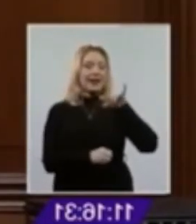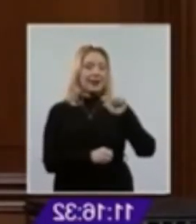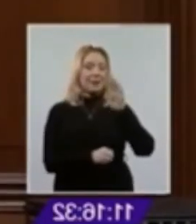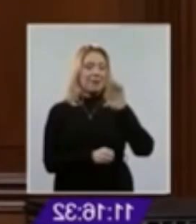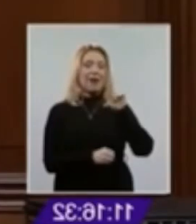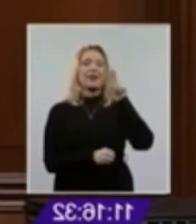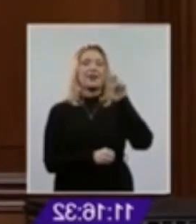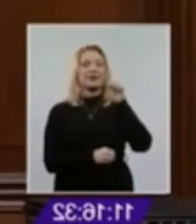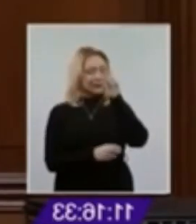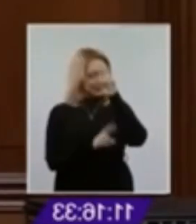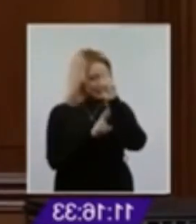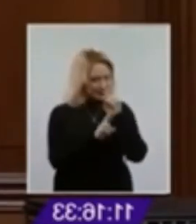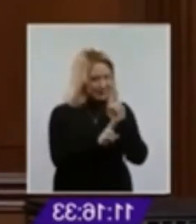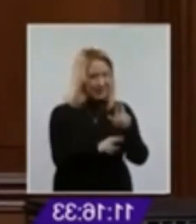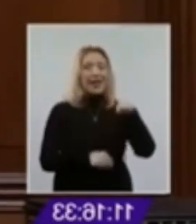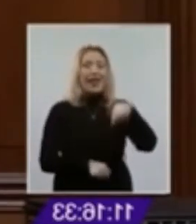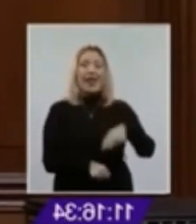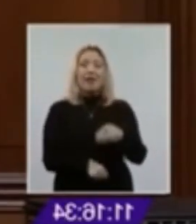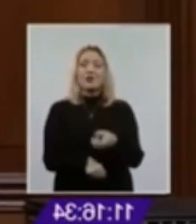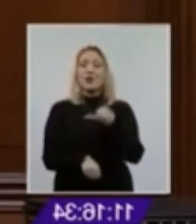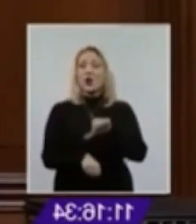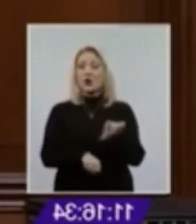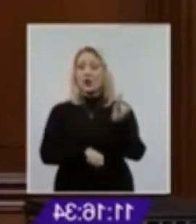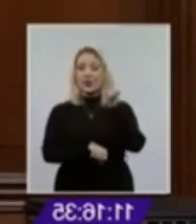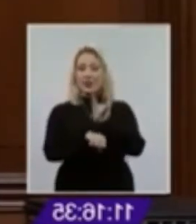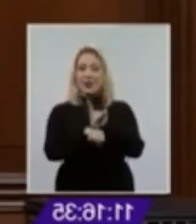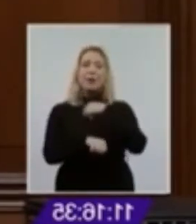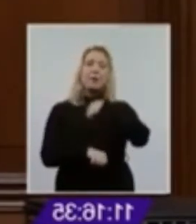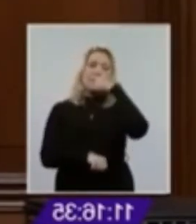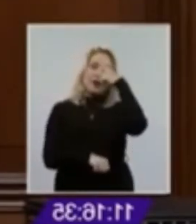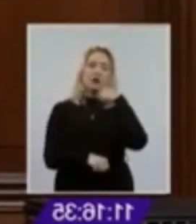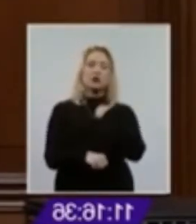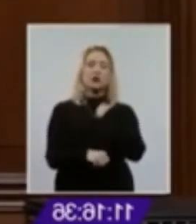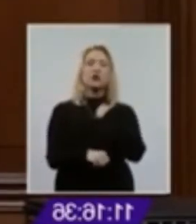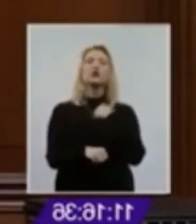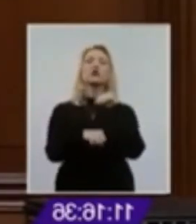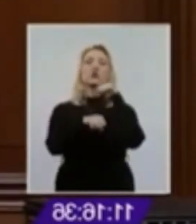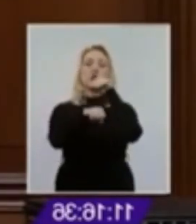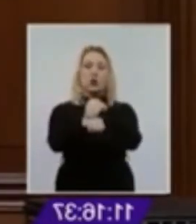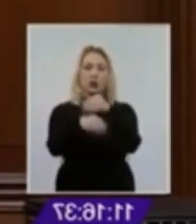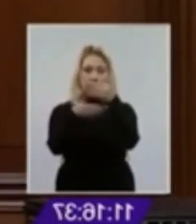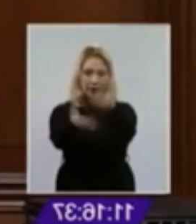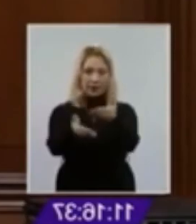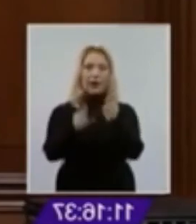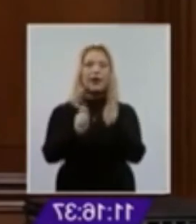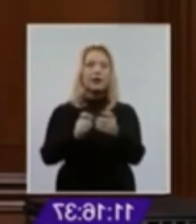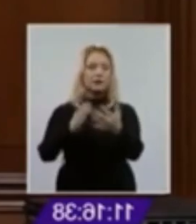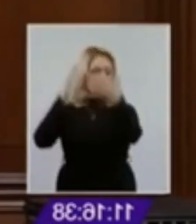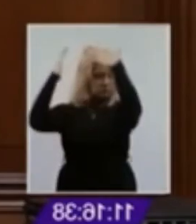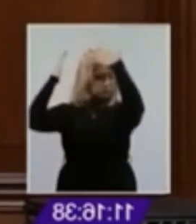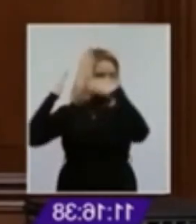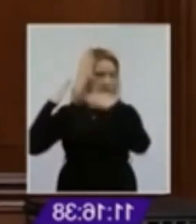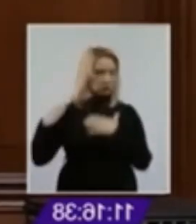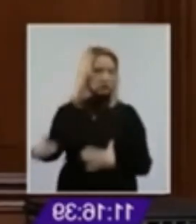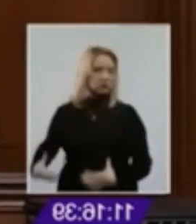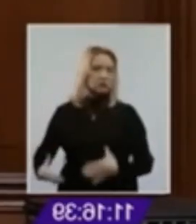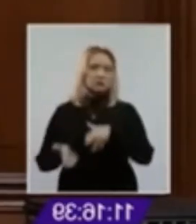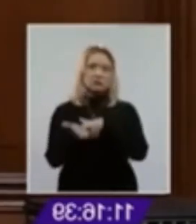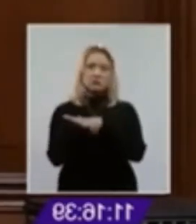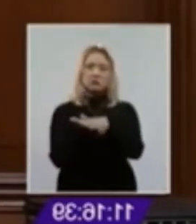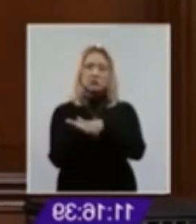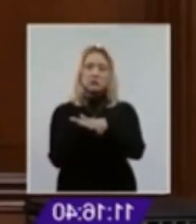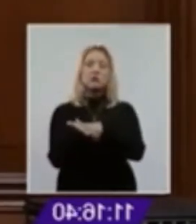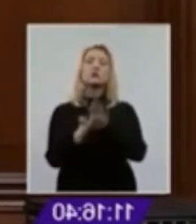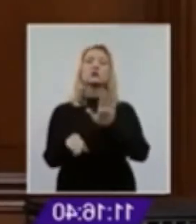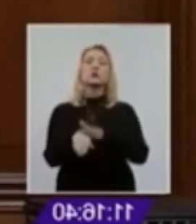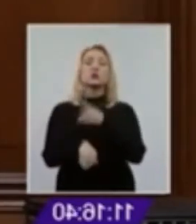este acto procederé a imponer a usted minal que por decreto del Congreso de La